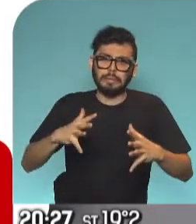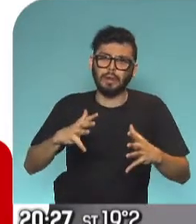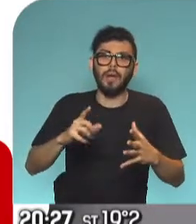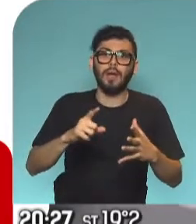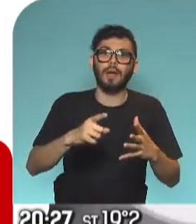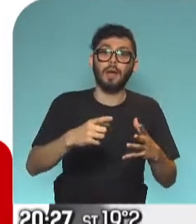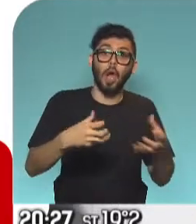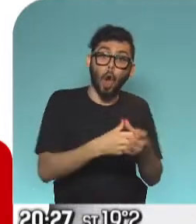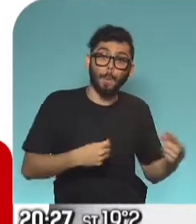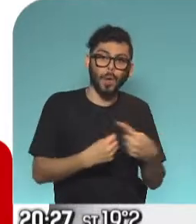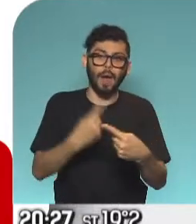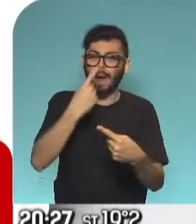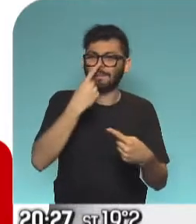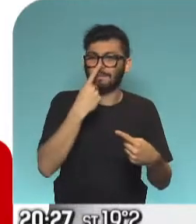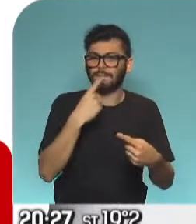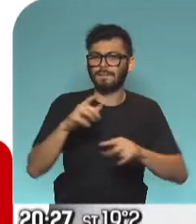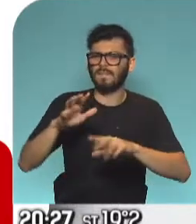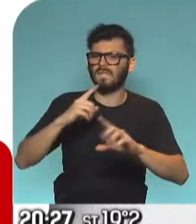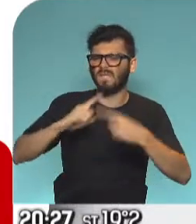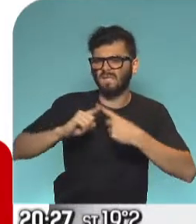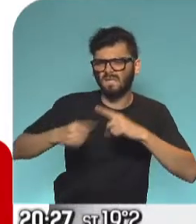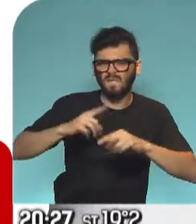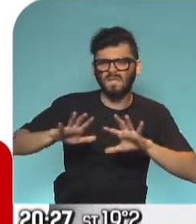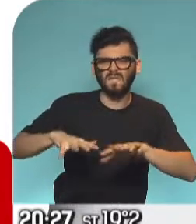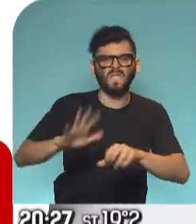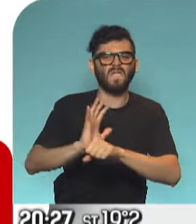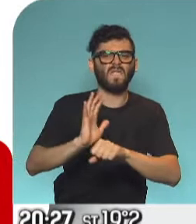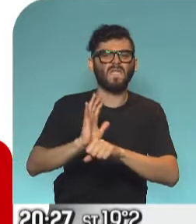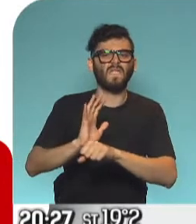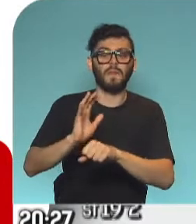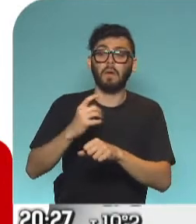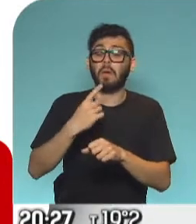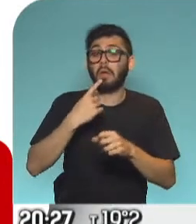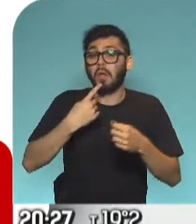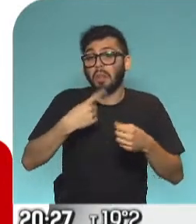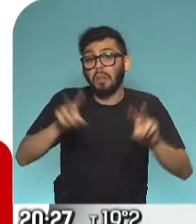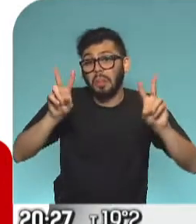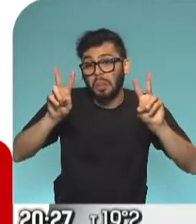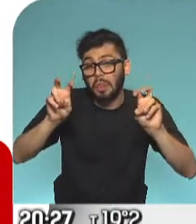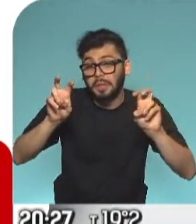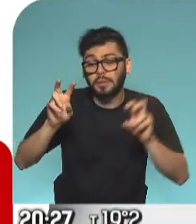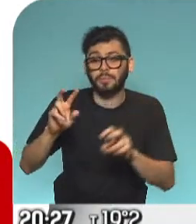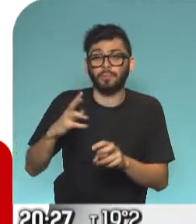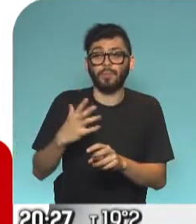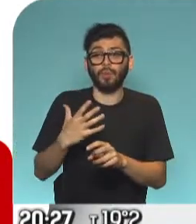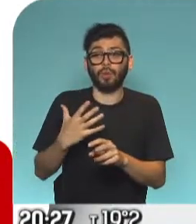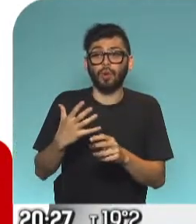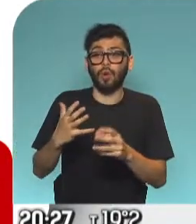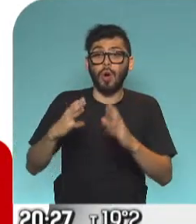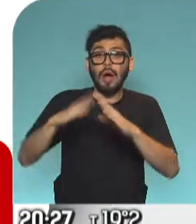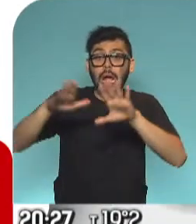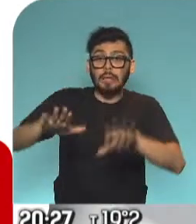políticamente transformando no en una suerte de bandera contra la opresión que supuestamente implica un programa de aislamiento social